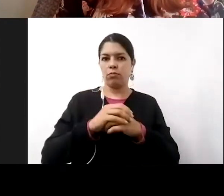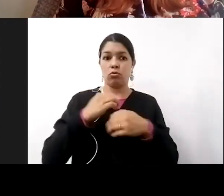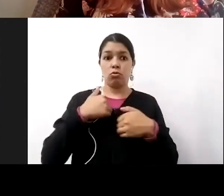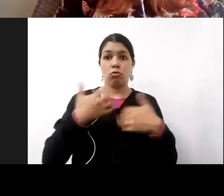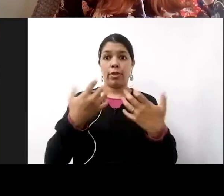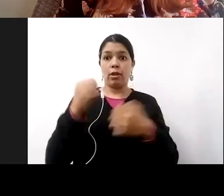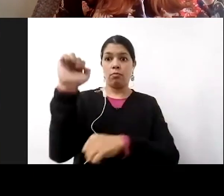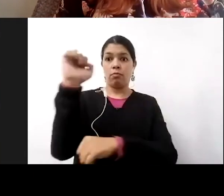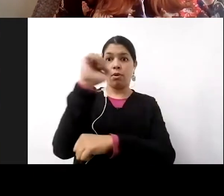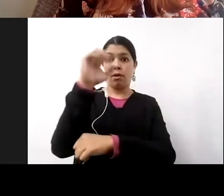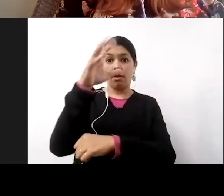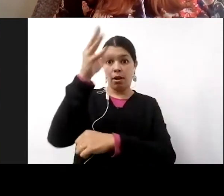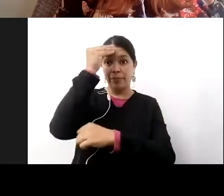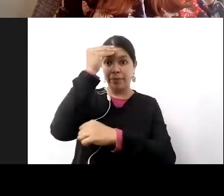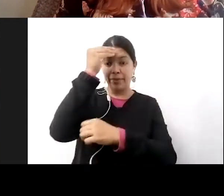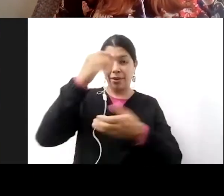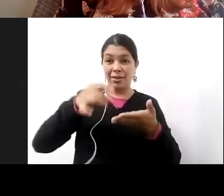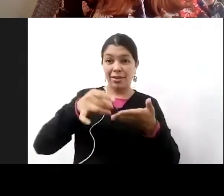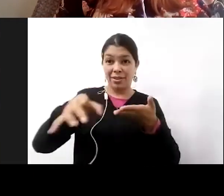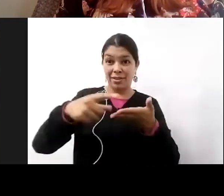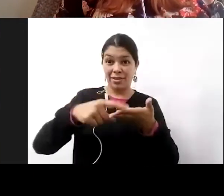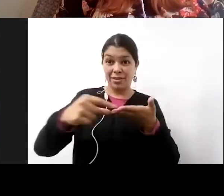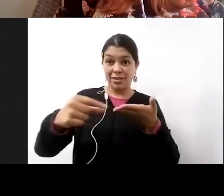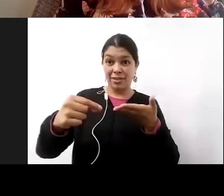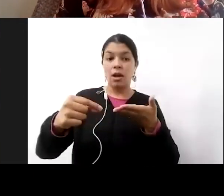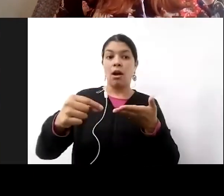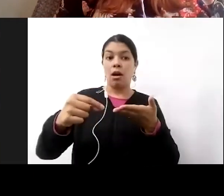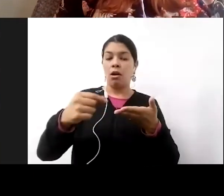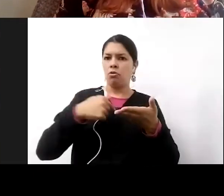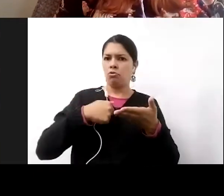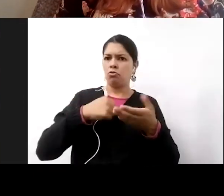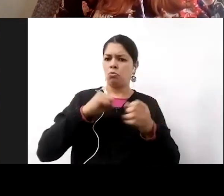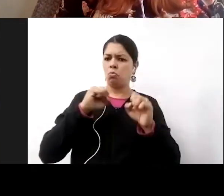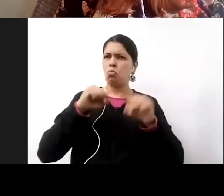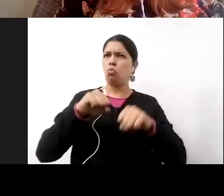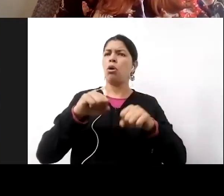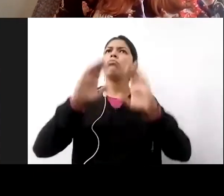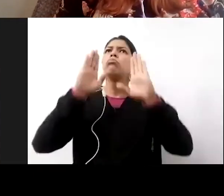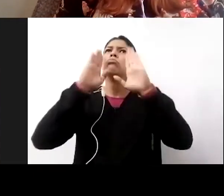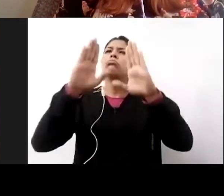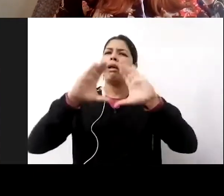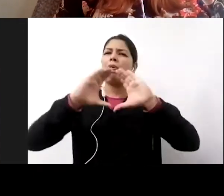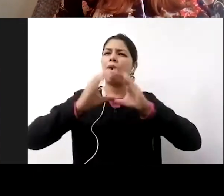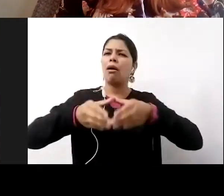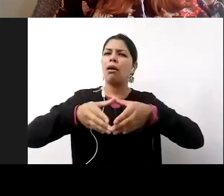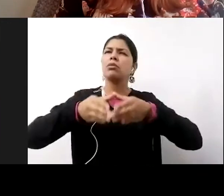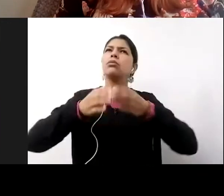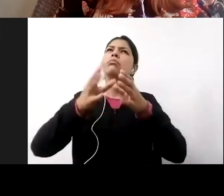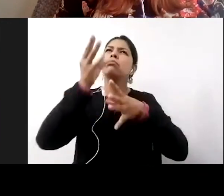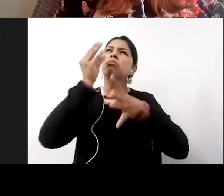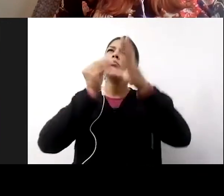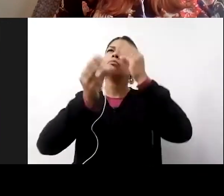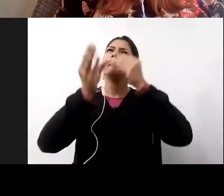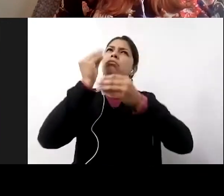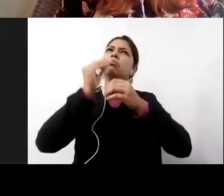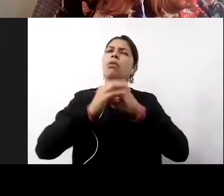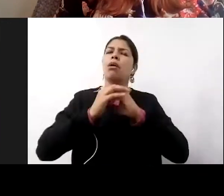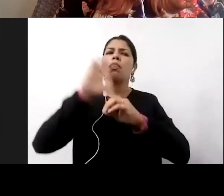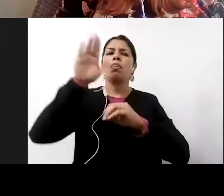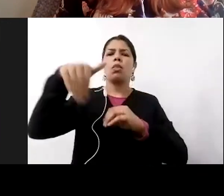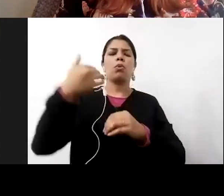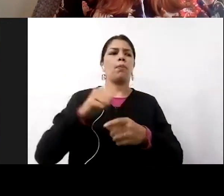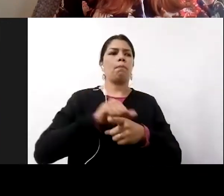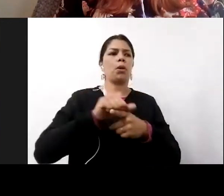debo sentirme capaz de poner cuidado a las clases teóricas y confiar en mí mismo cuando tenga que hacer la parte